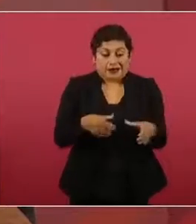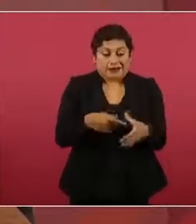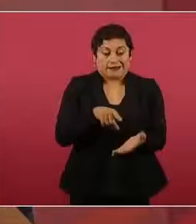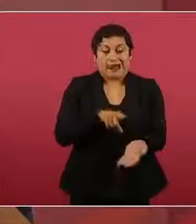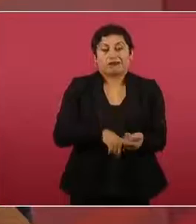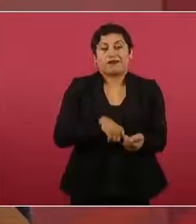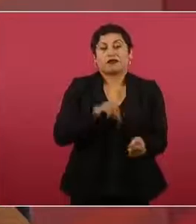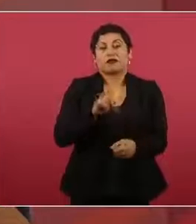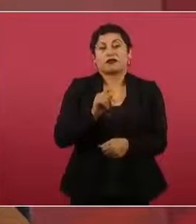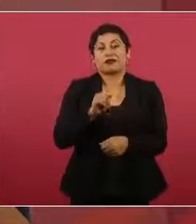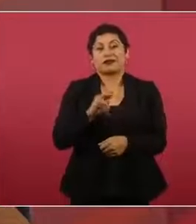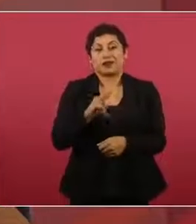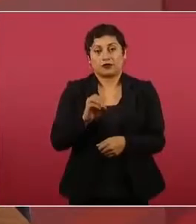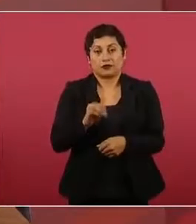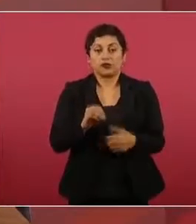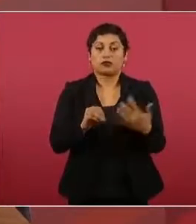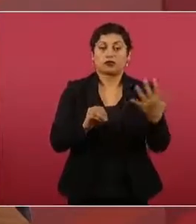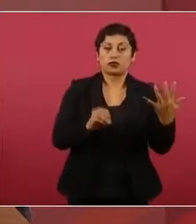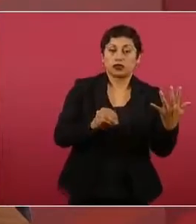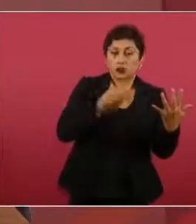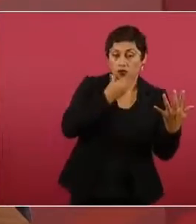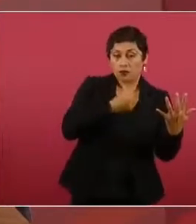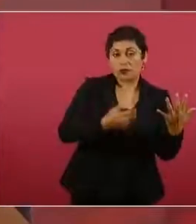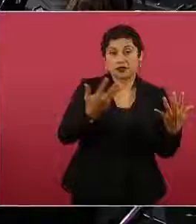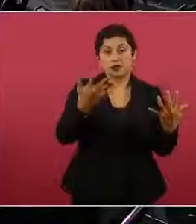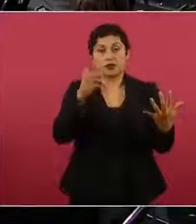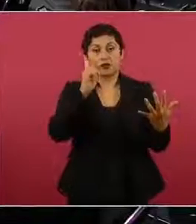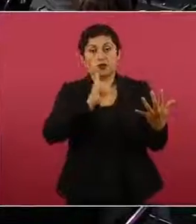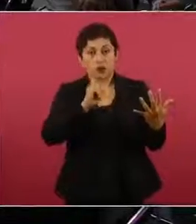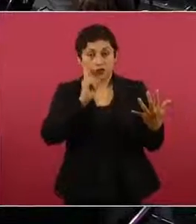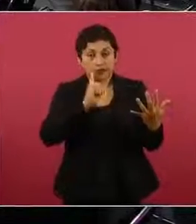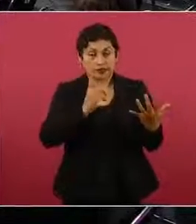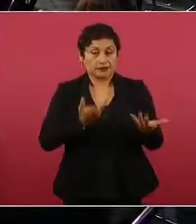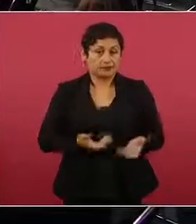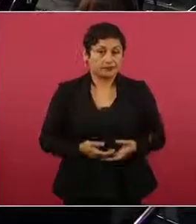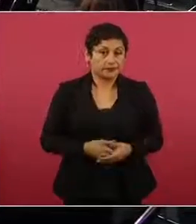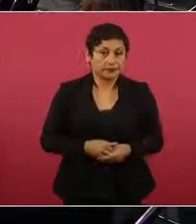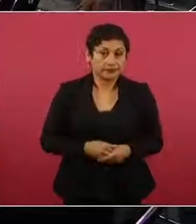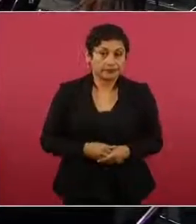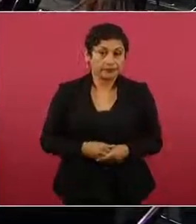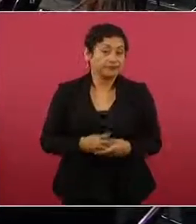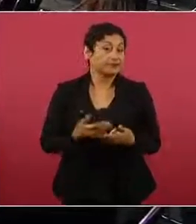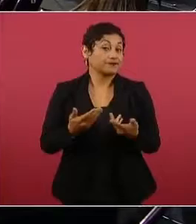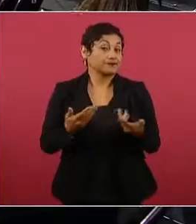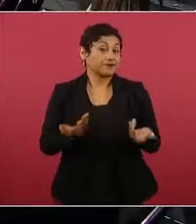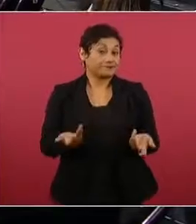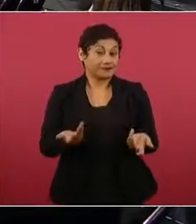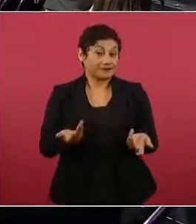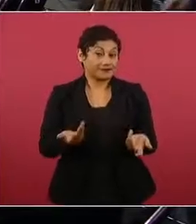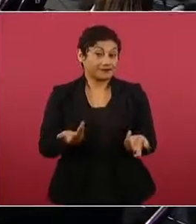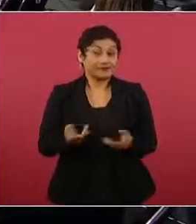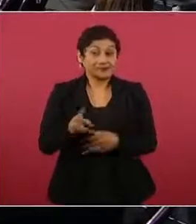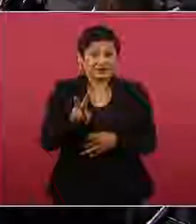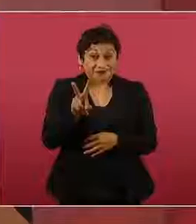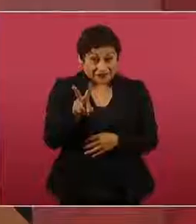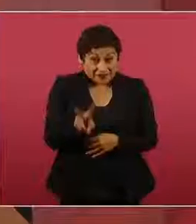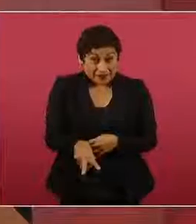y las 5 mujeres más votadas. Entonces es la verdad